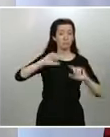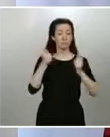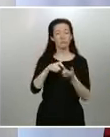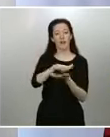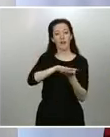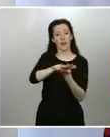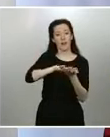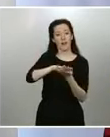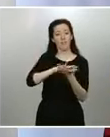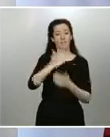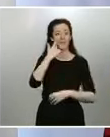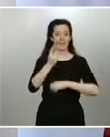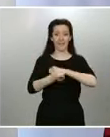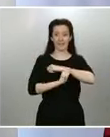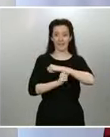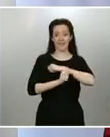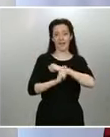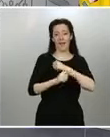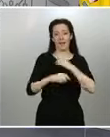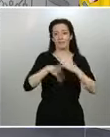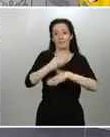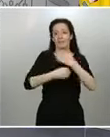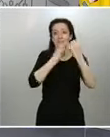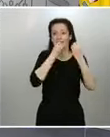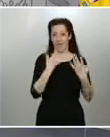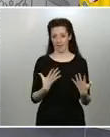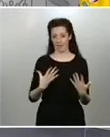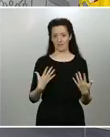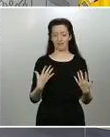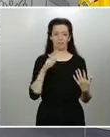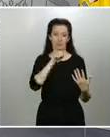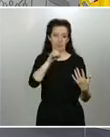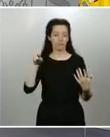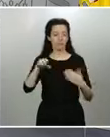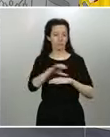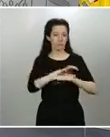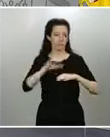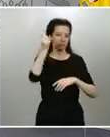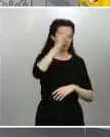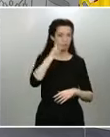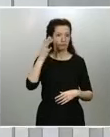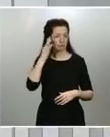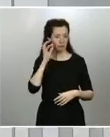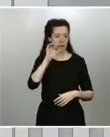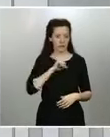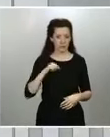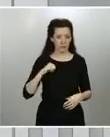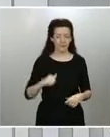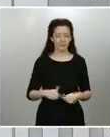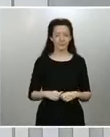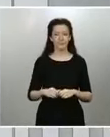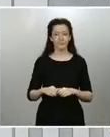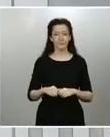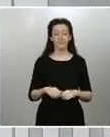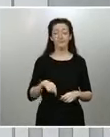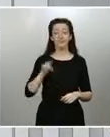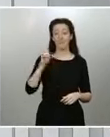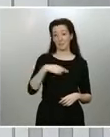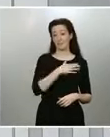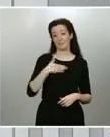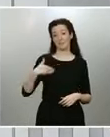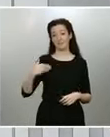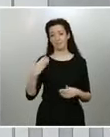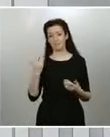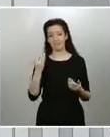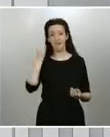fase de diagnóstico con los consejeros y consejeras autonómicos y en tercer lugar no no pues quería hacer una reflexión sobre el